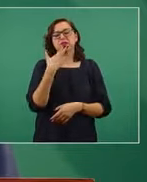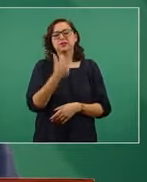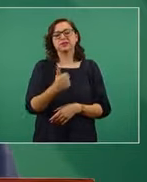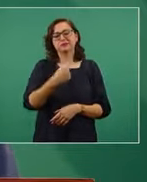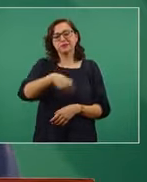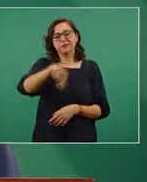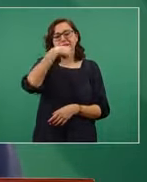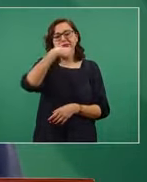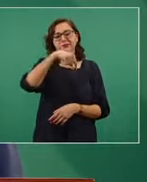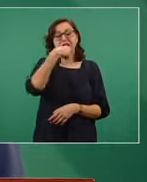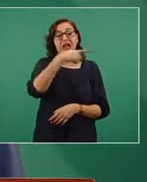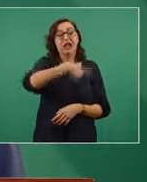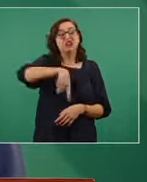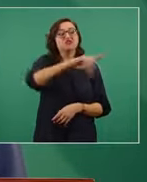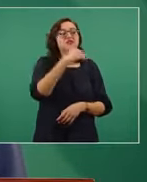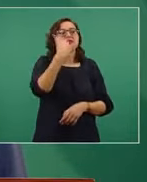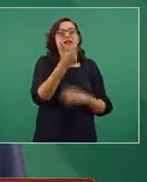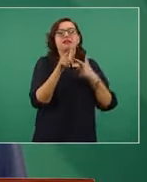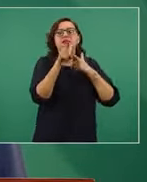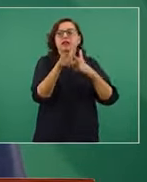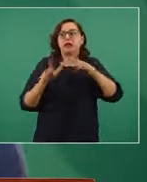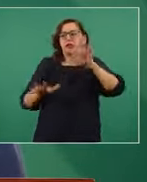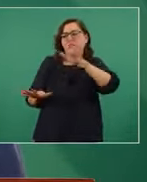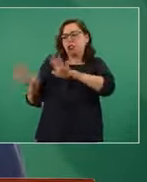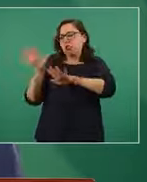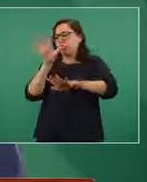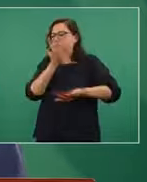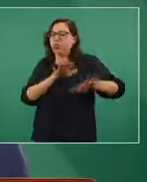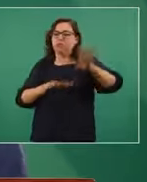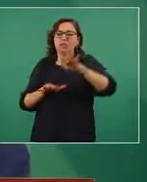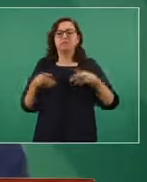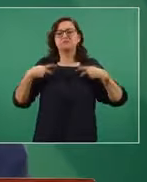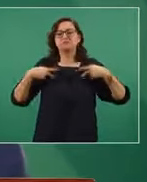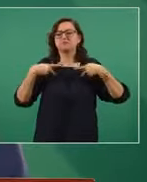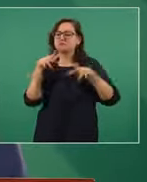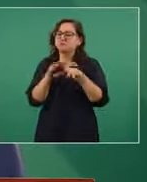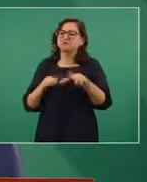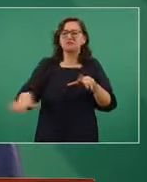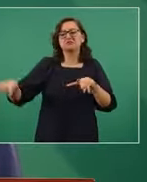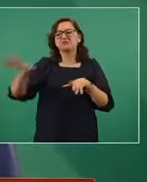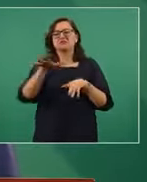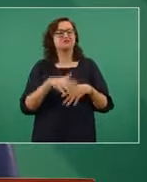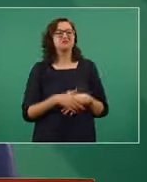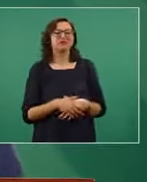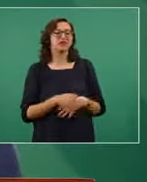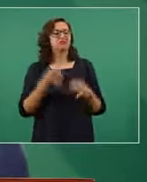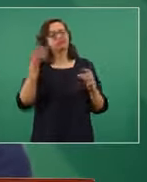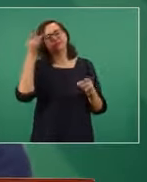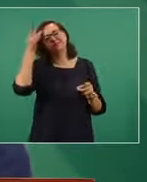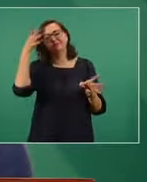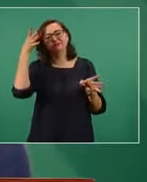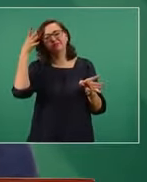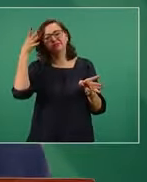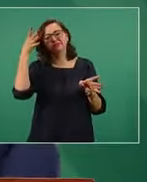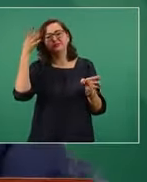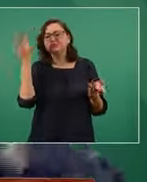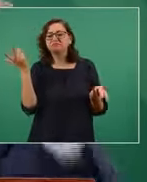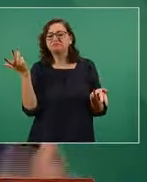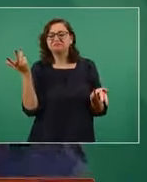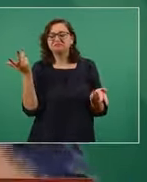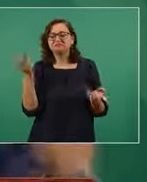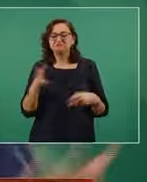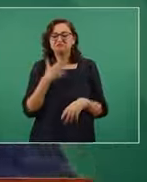de manipulación. Y ojalá y cambien, y muchos están cambiando, entendiendo de que son otros tiempos y